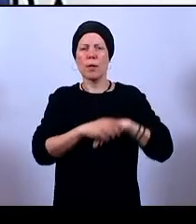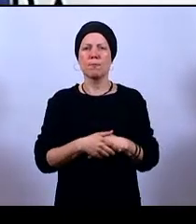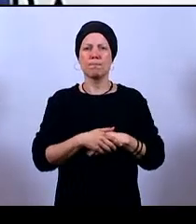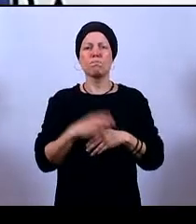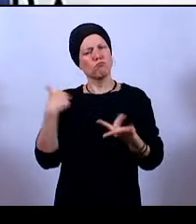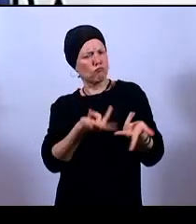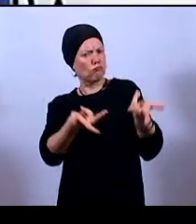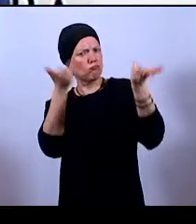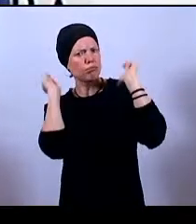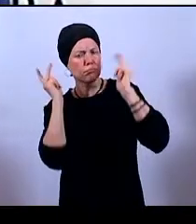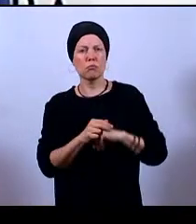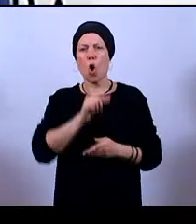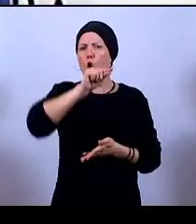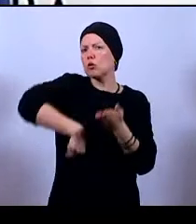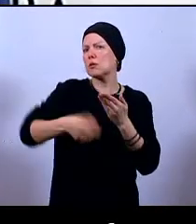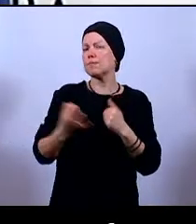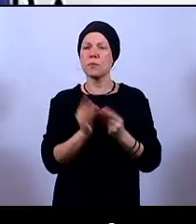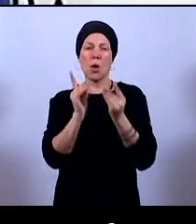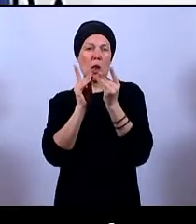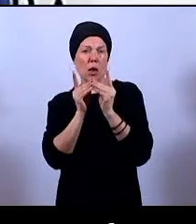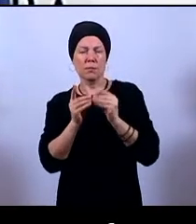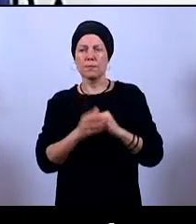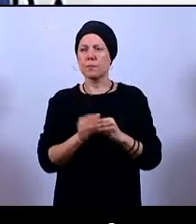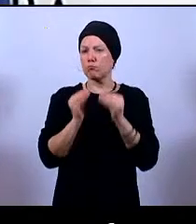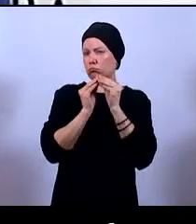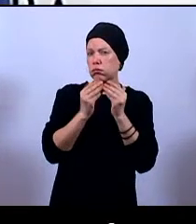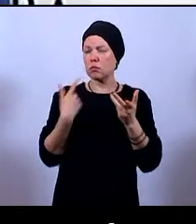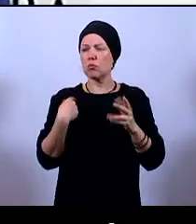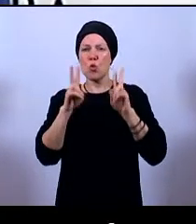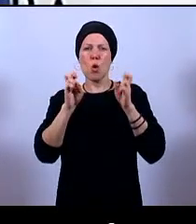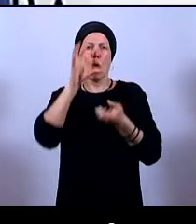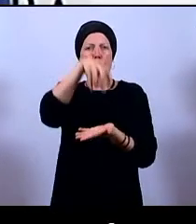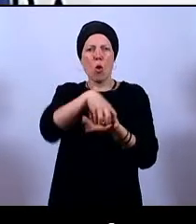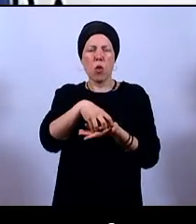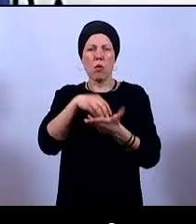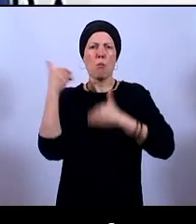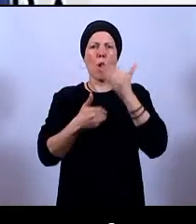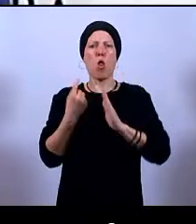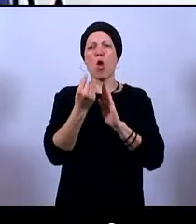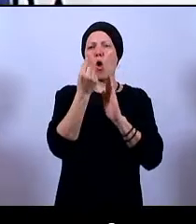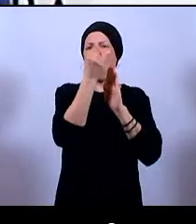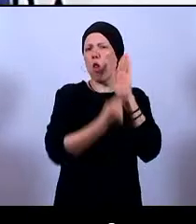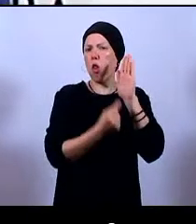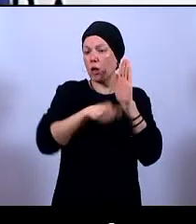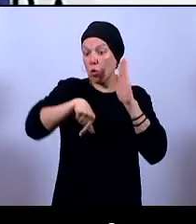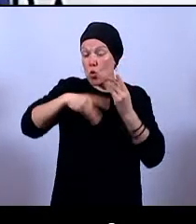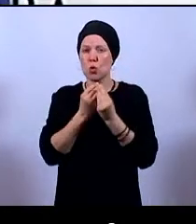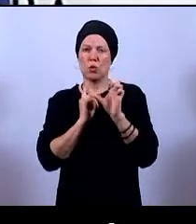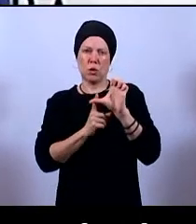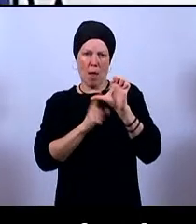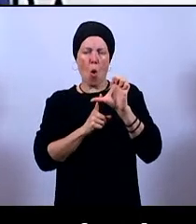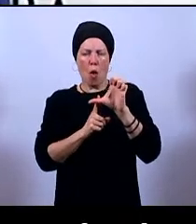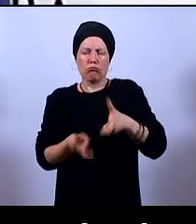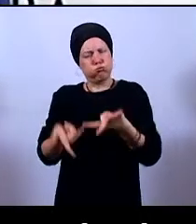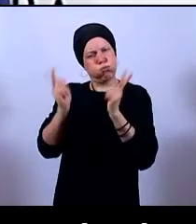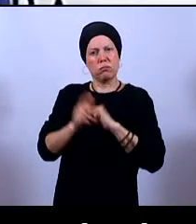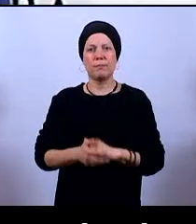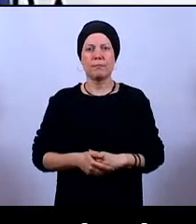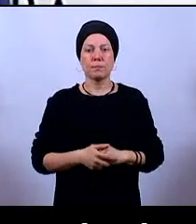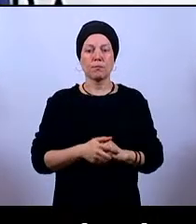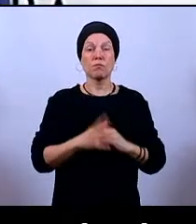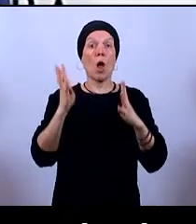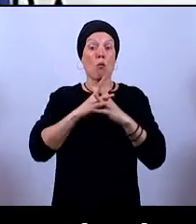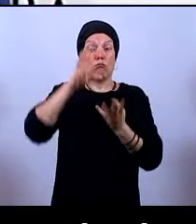luz verde a la contratación del diseño del nuevo Centro de Proceso de Datos de la Junta de Extremadura, una